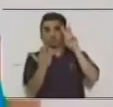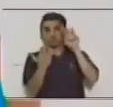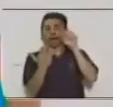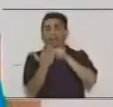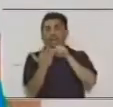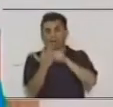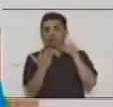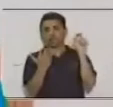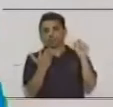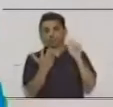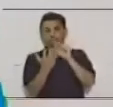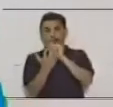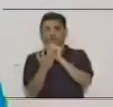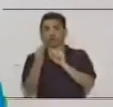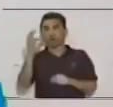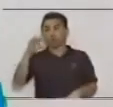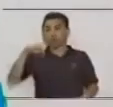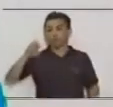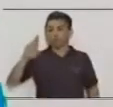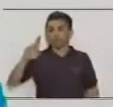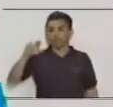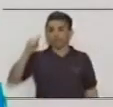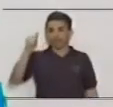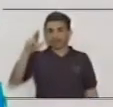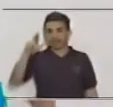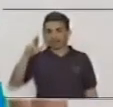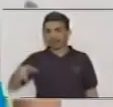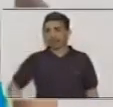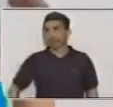para poder darle permiso a las operaciones. Ahí está la 1.